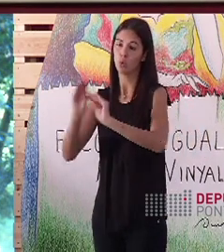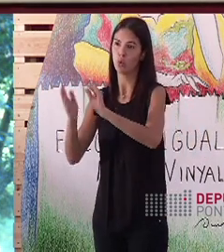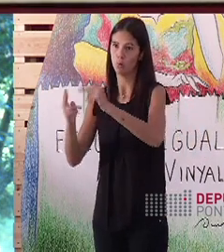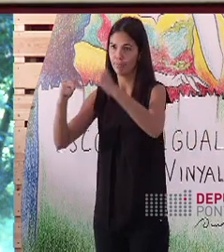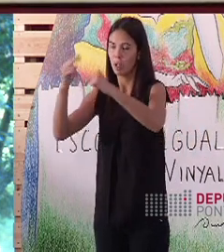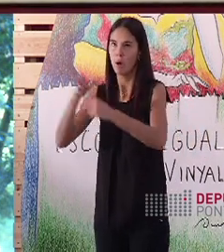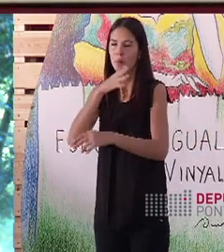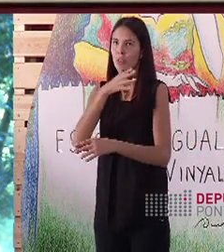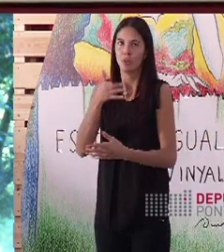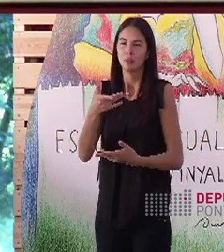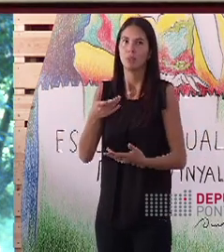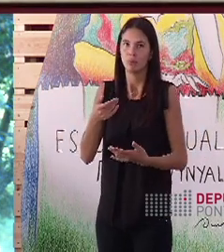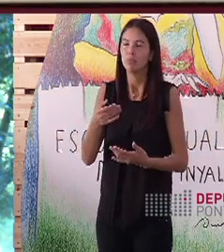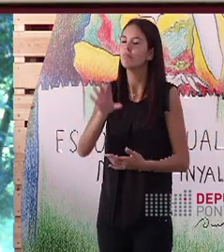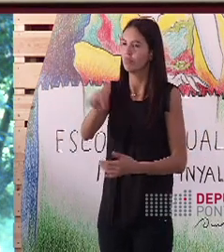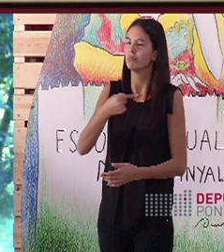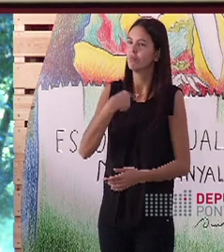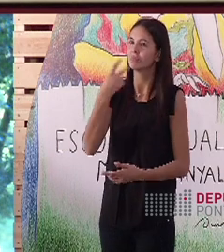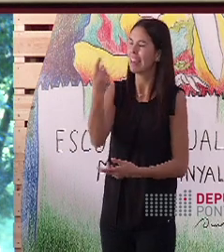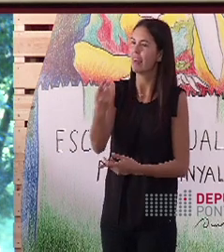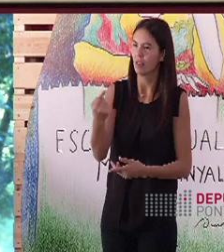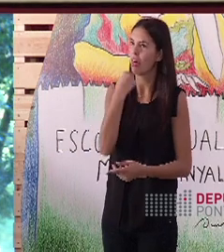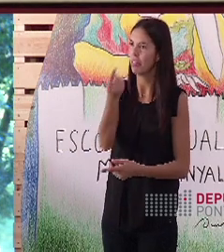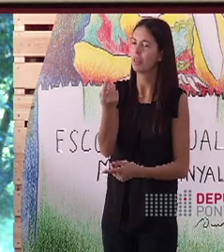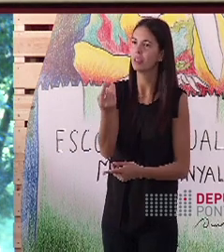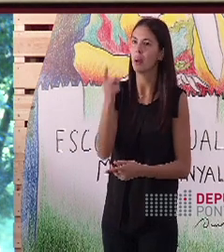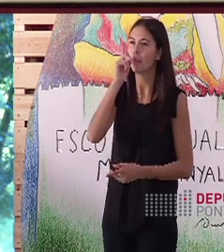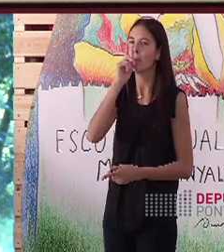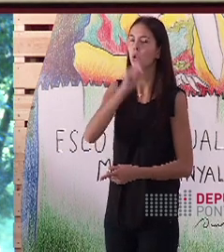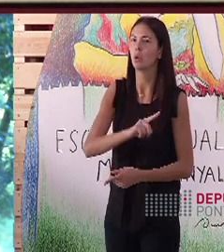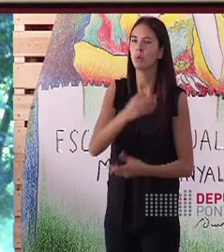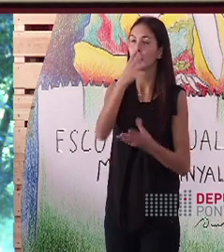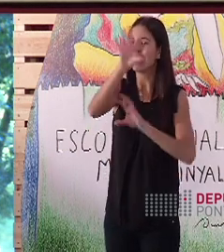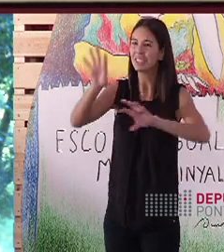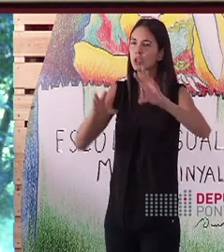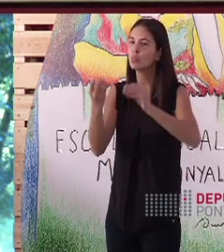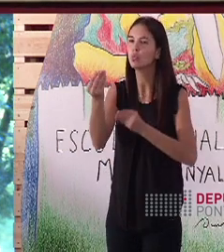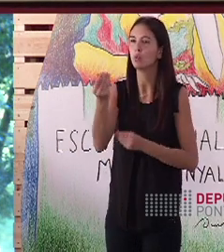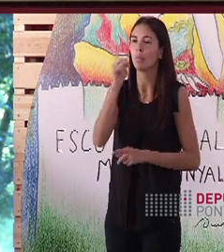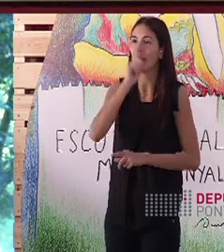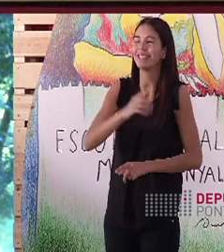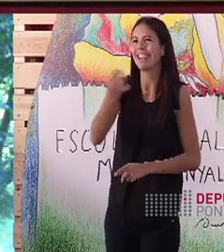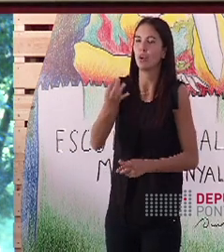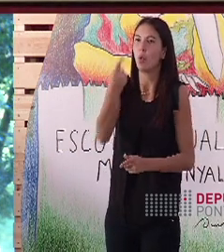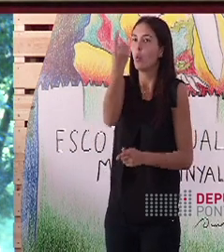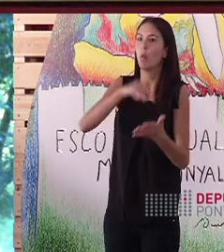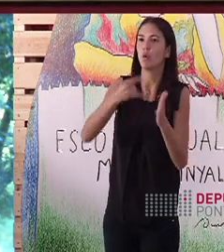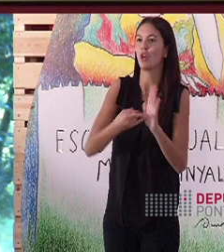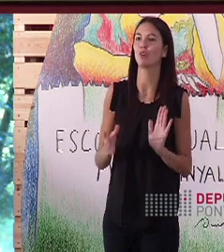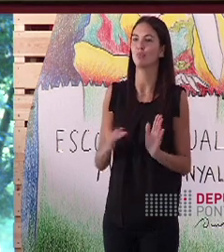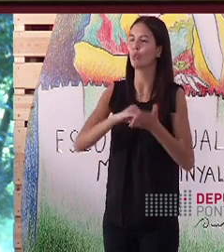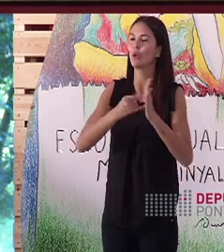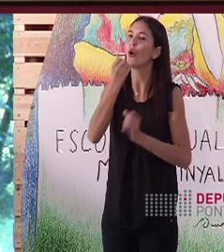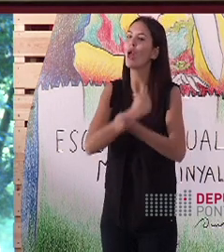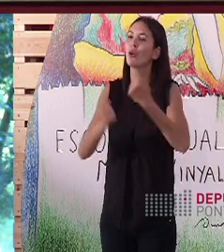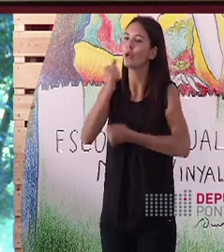a mí me parece que sí es necesario decir que la prostitución para muchos países es un proyecto